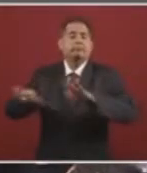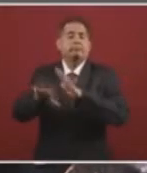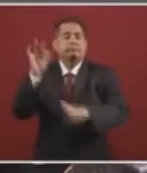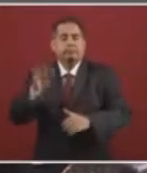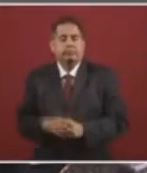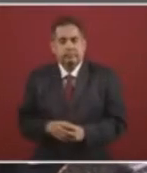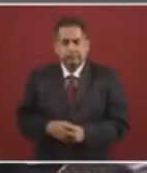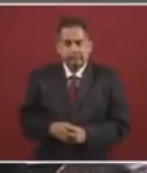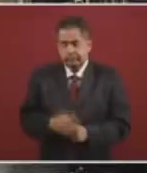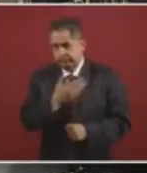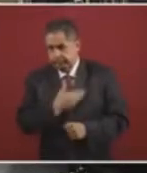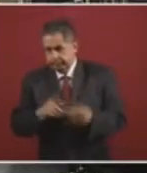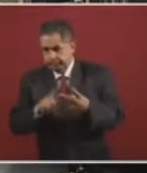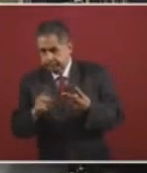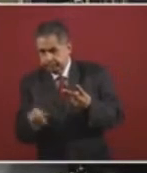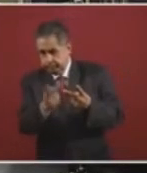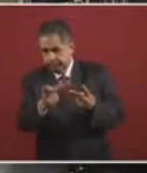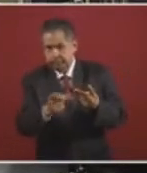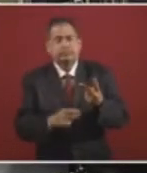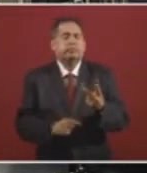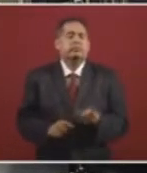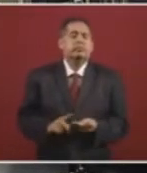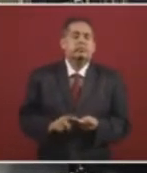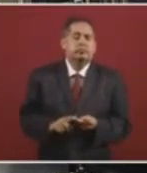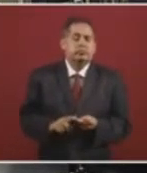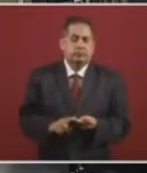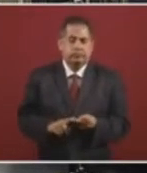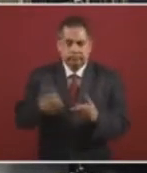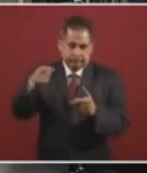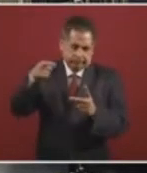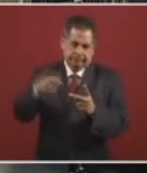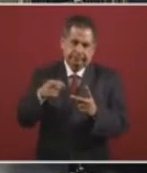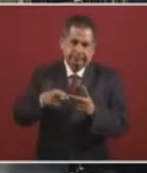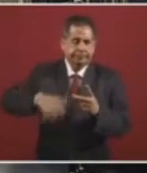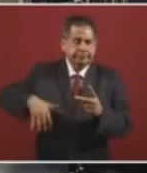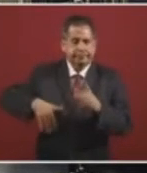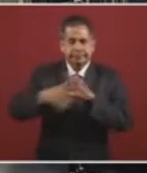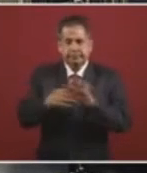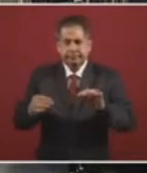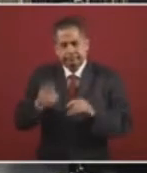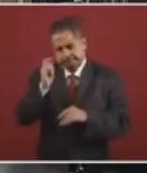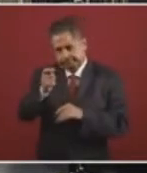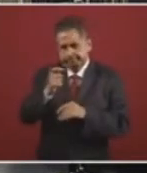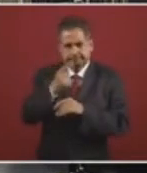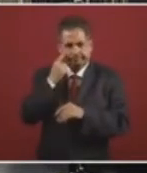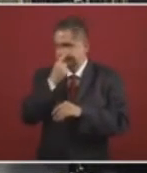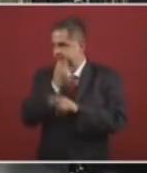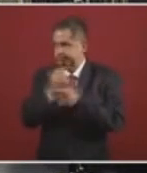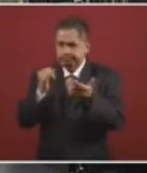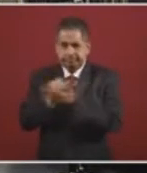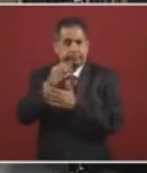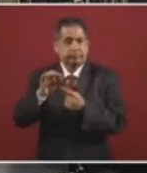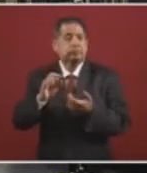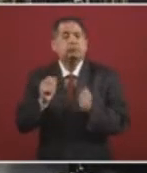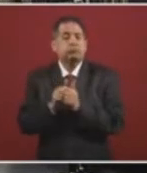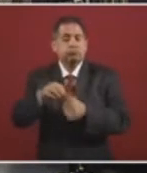Presidente, segunda pregunta. A propósito de este punto y que menciona la democracia, el llegar al poder a través